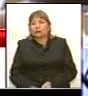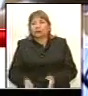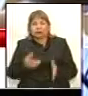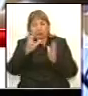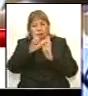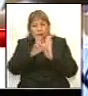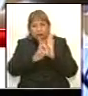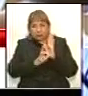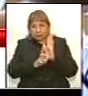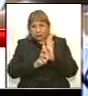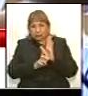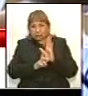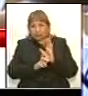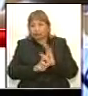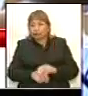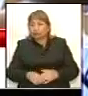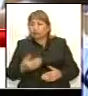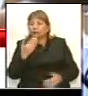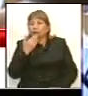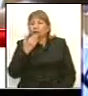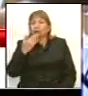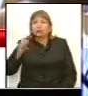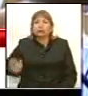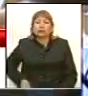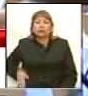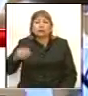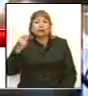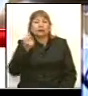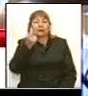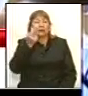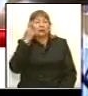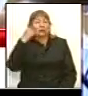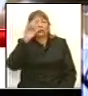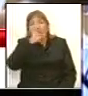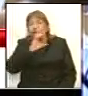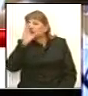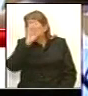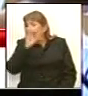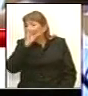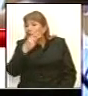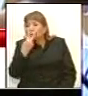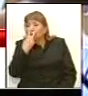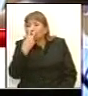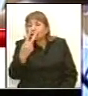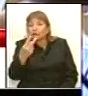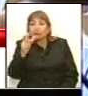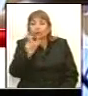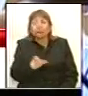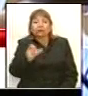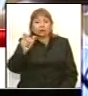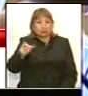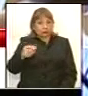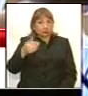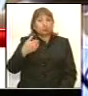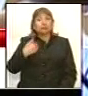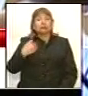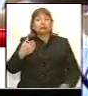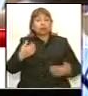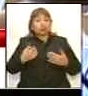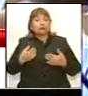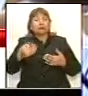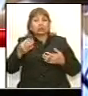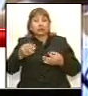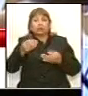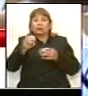lista. ¿Quiénes tienen perros para buscar gente? Si ustedes ya han logrado con el presupuesto, lo dijimos, tener